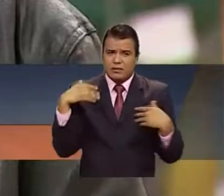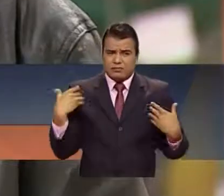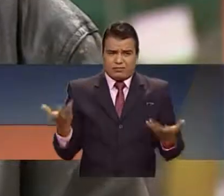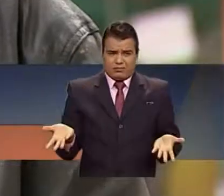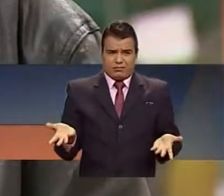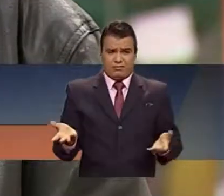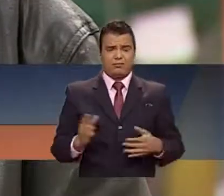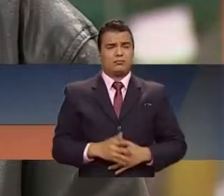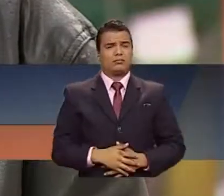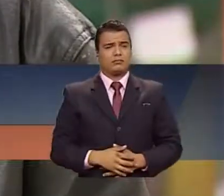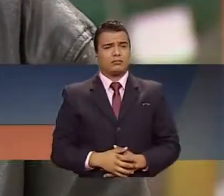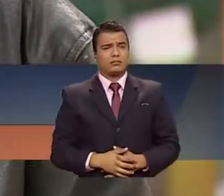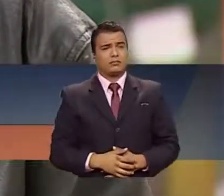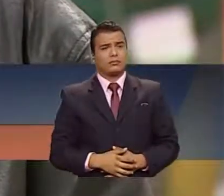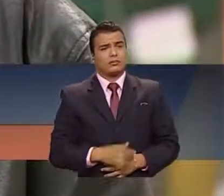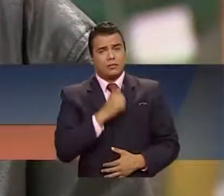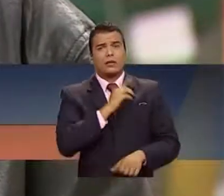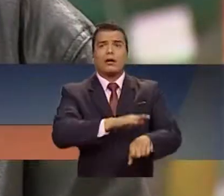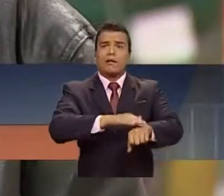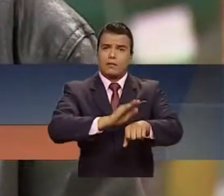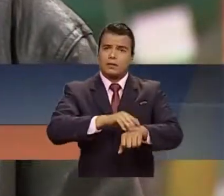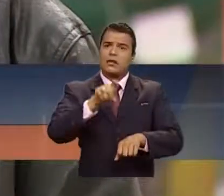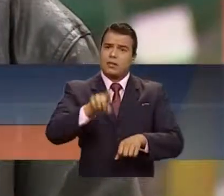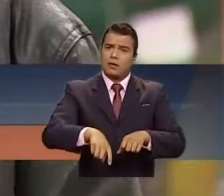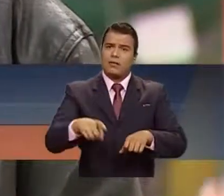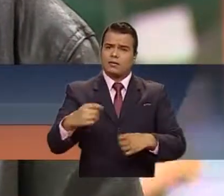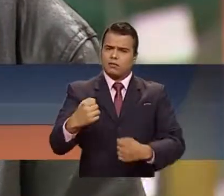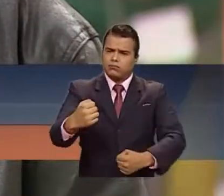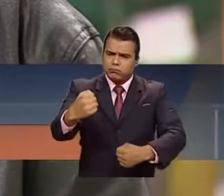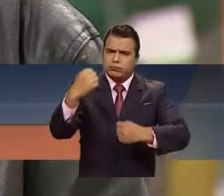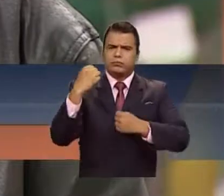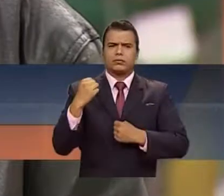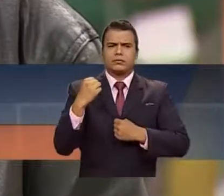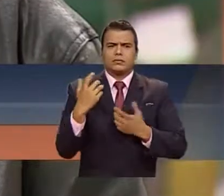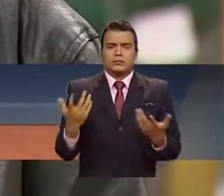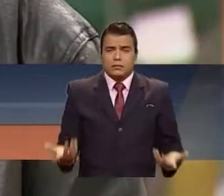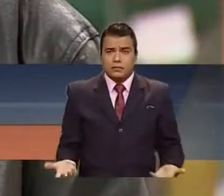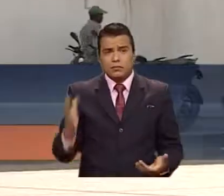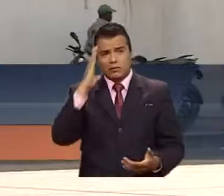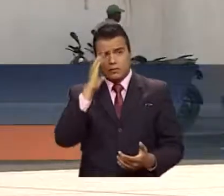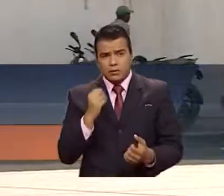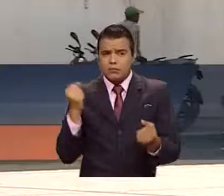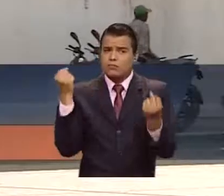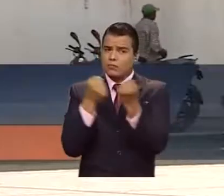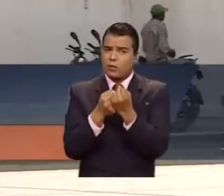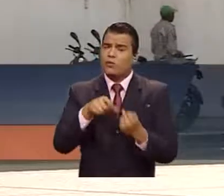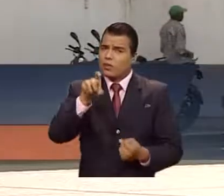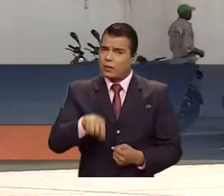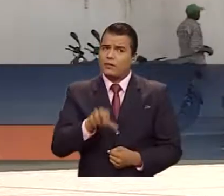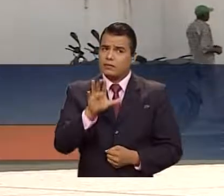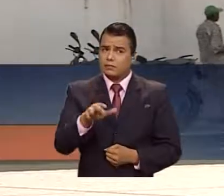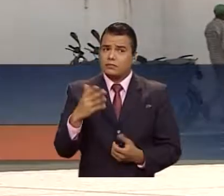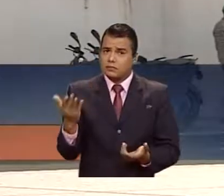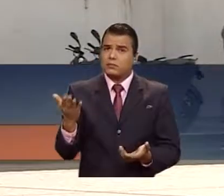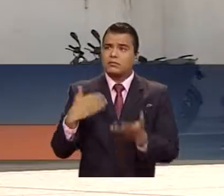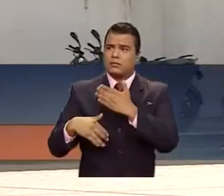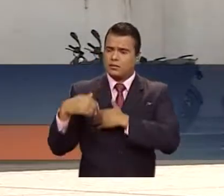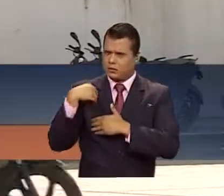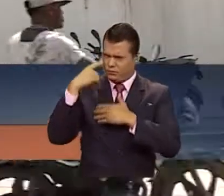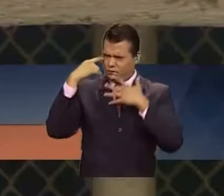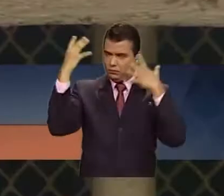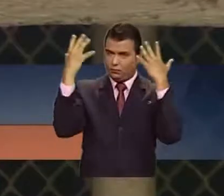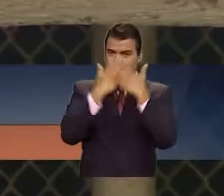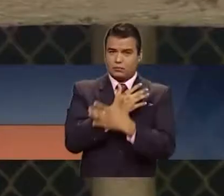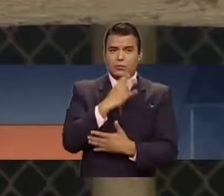pedimos una base militar a quien proteja que haya más patrullaje más militar y más apoyo el hecho se da tras la muerte en confusas circunstancias